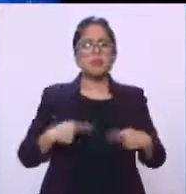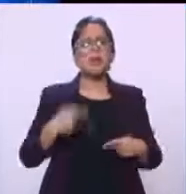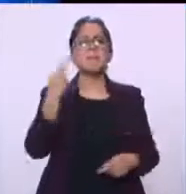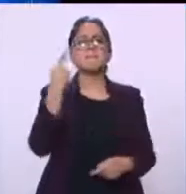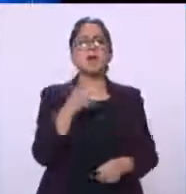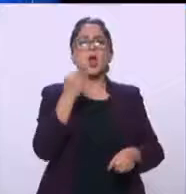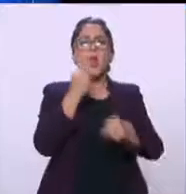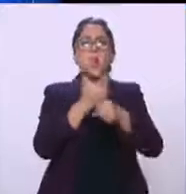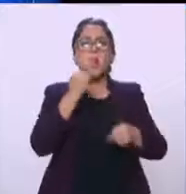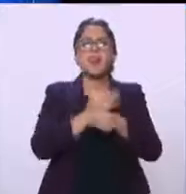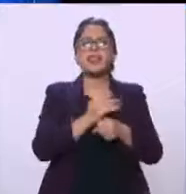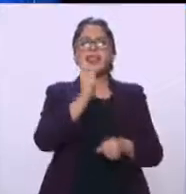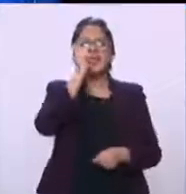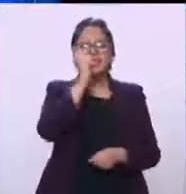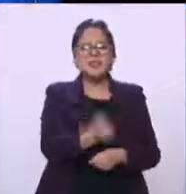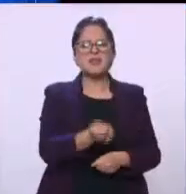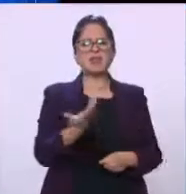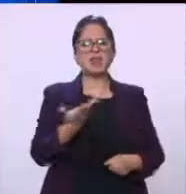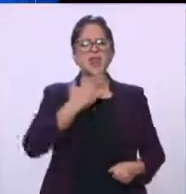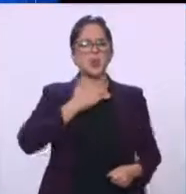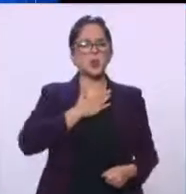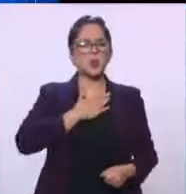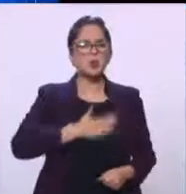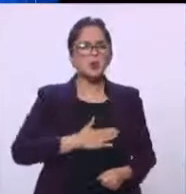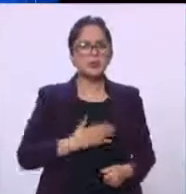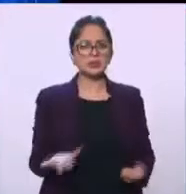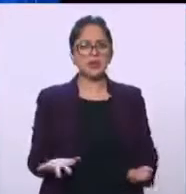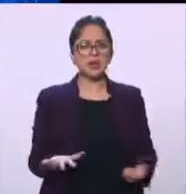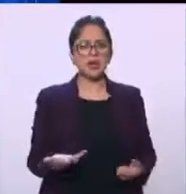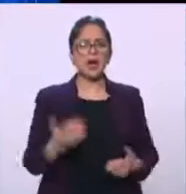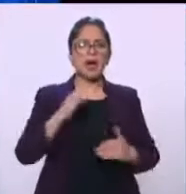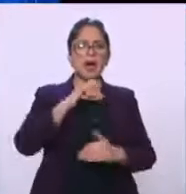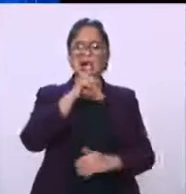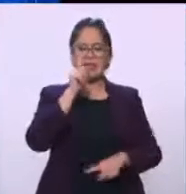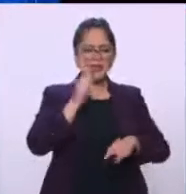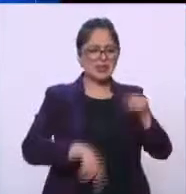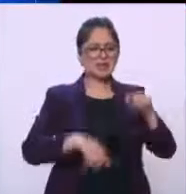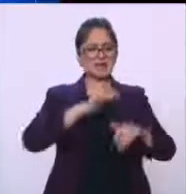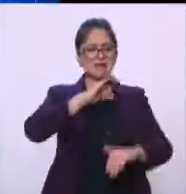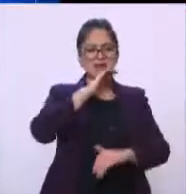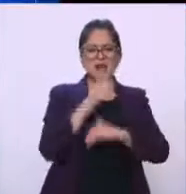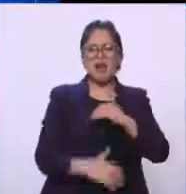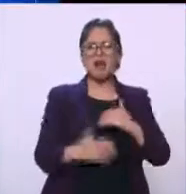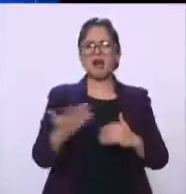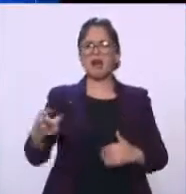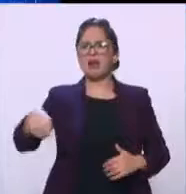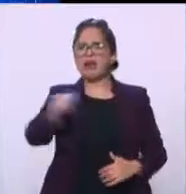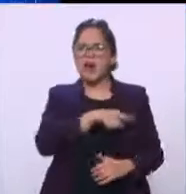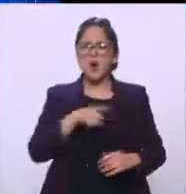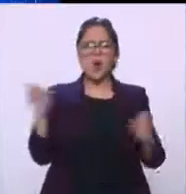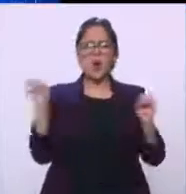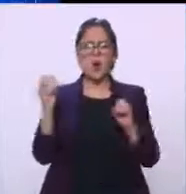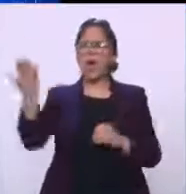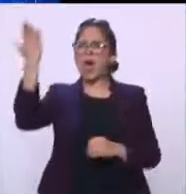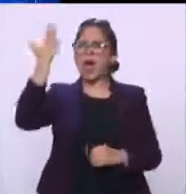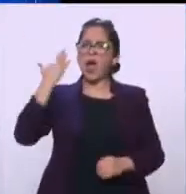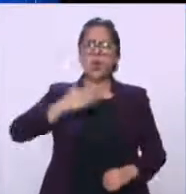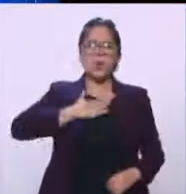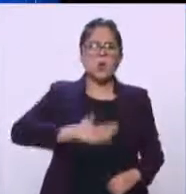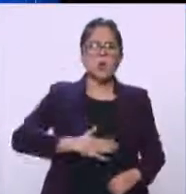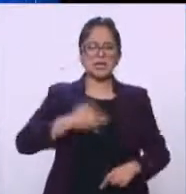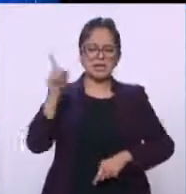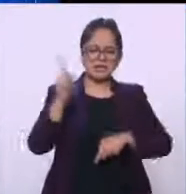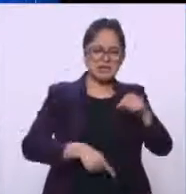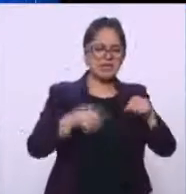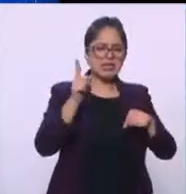la propia idea de la justicia. Es decir, acabar con la impunidad, desmantelar ese régimen de